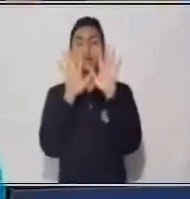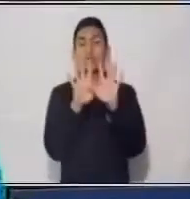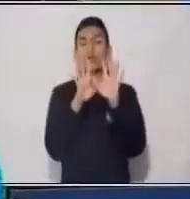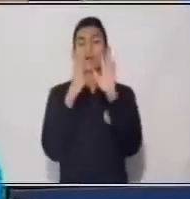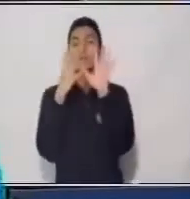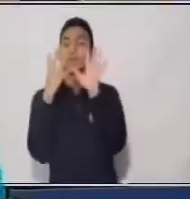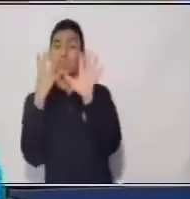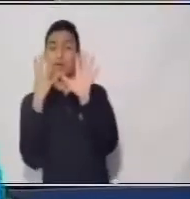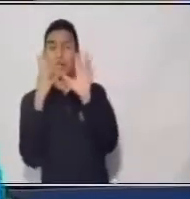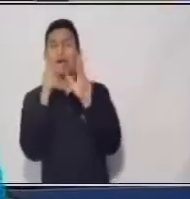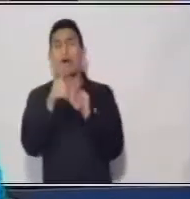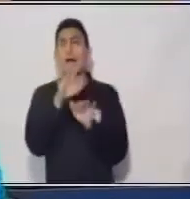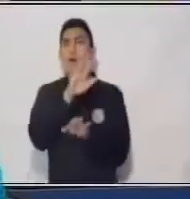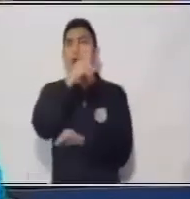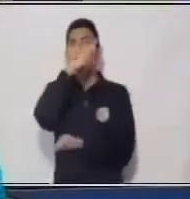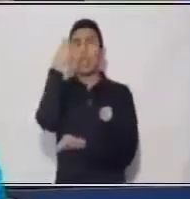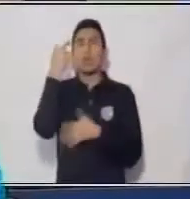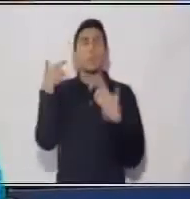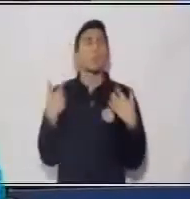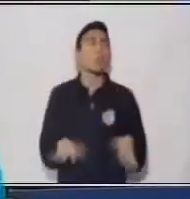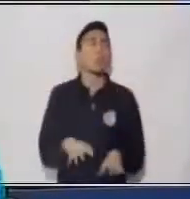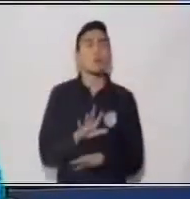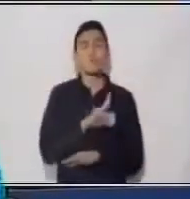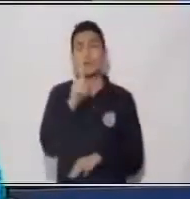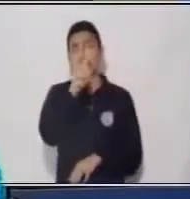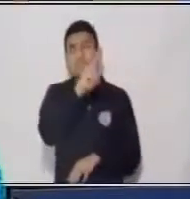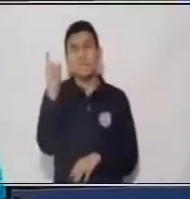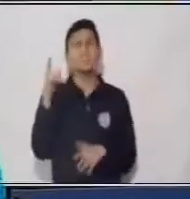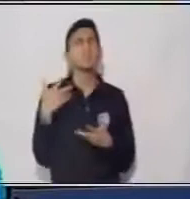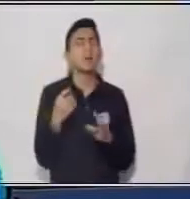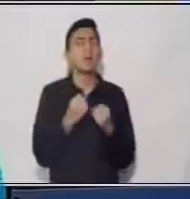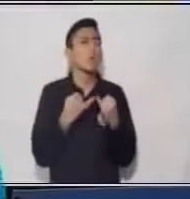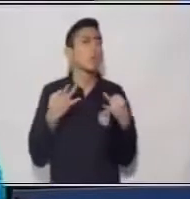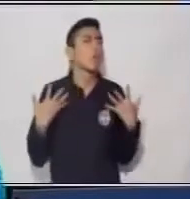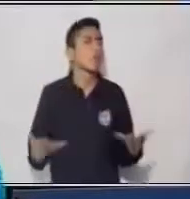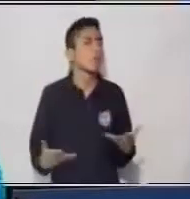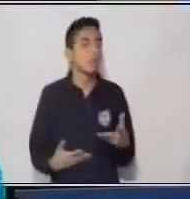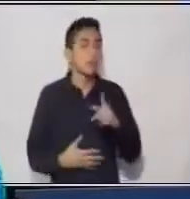100. Me llevó 100 pasos